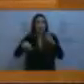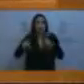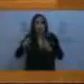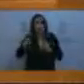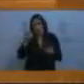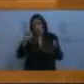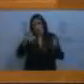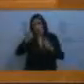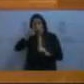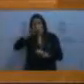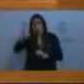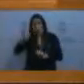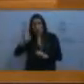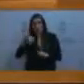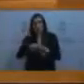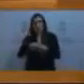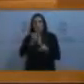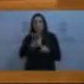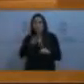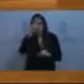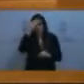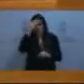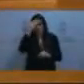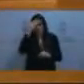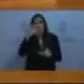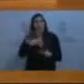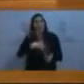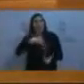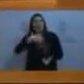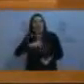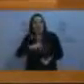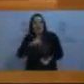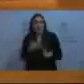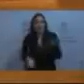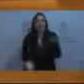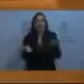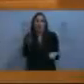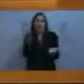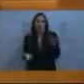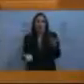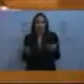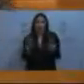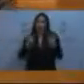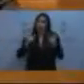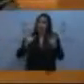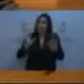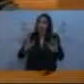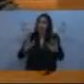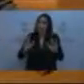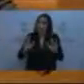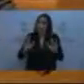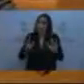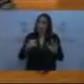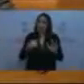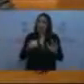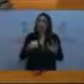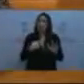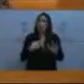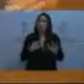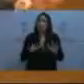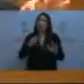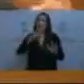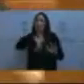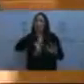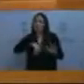decir, y entonces podríamos empezar a comparar. Y casualmente, y he obviado Cangas de Narcea,